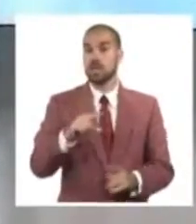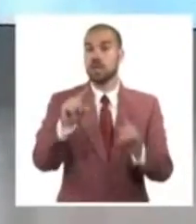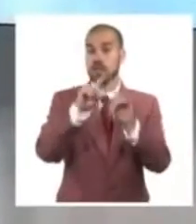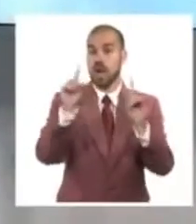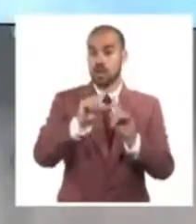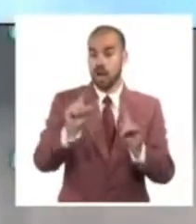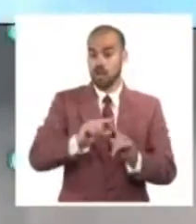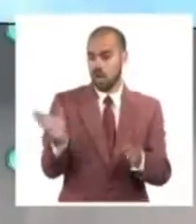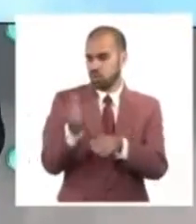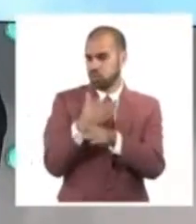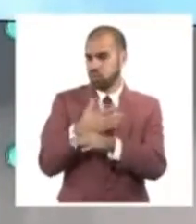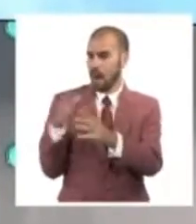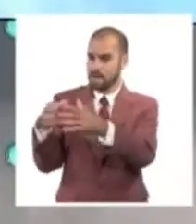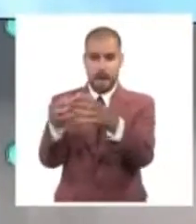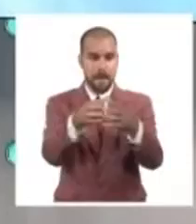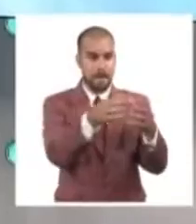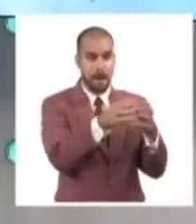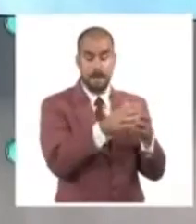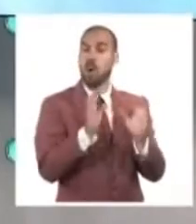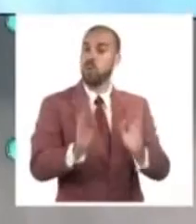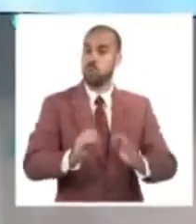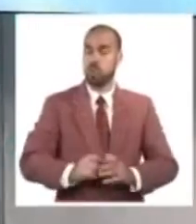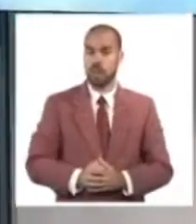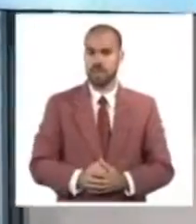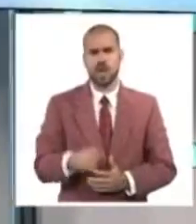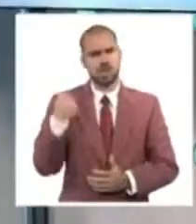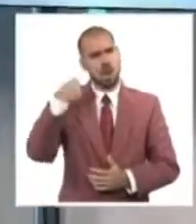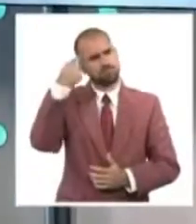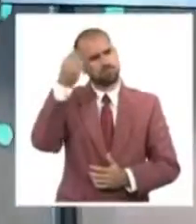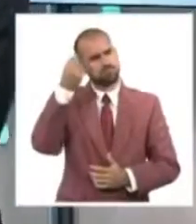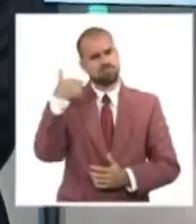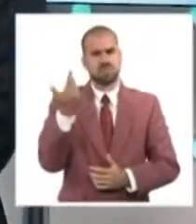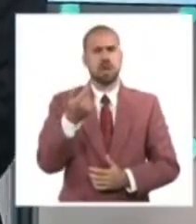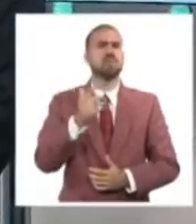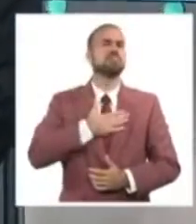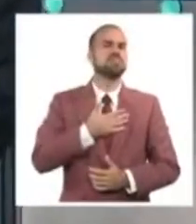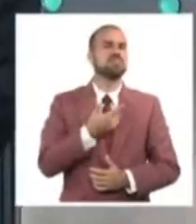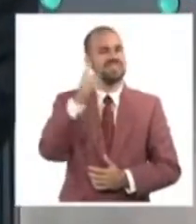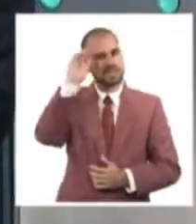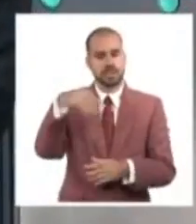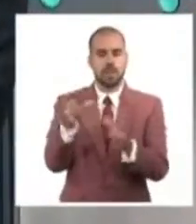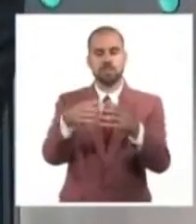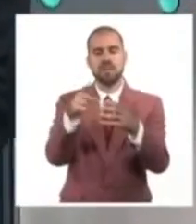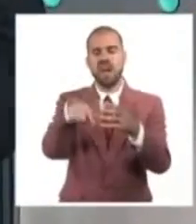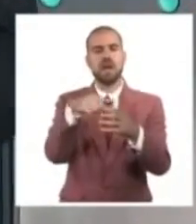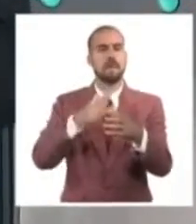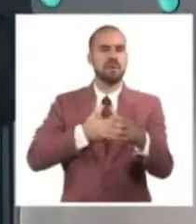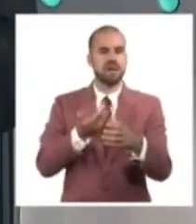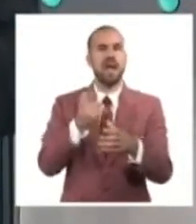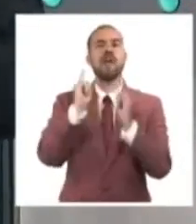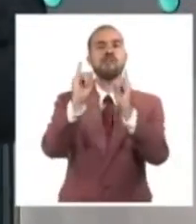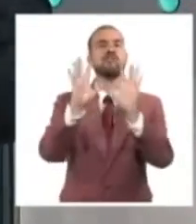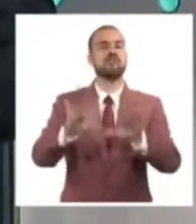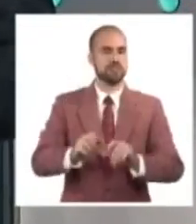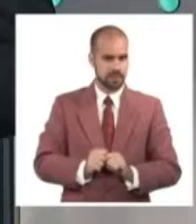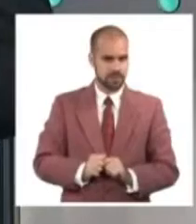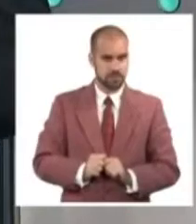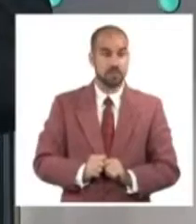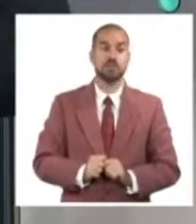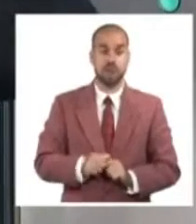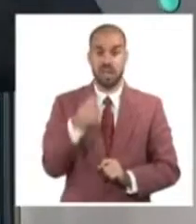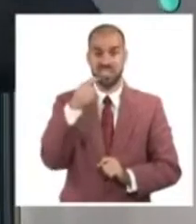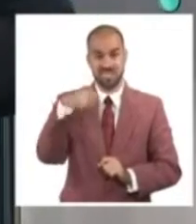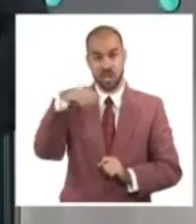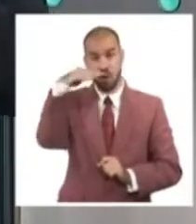sociedades científicas. Estoy pensando ahora en la que tiene que ver con la informática, porque estamos en una sociedad que cada vez se informatiza con mayor